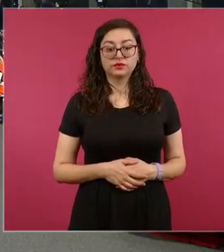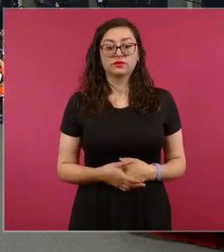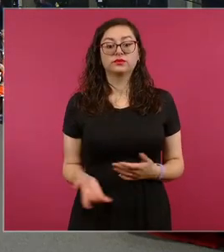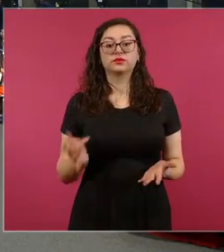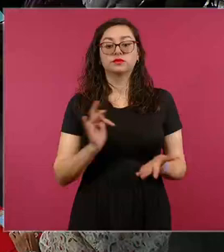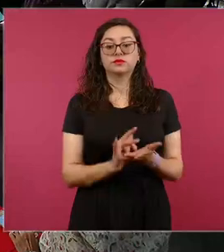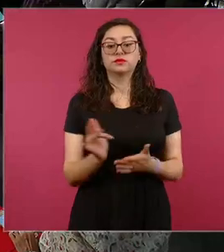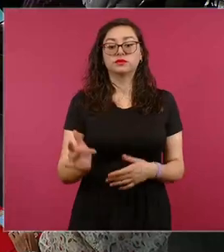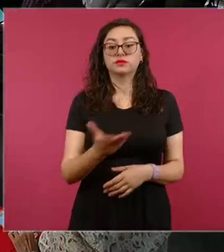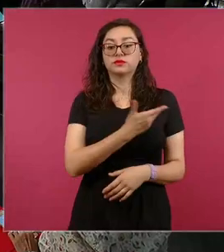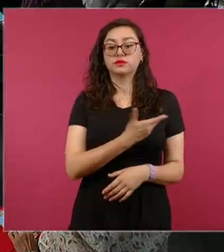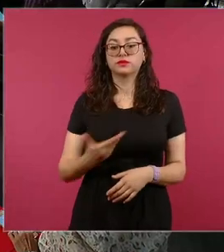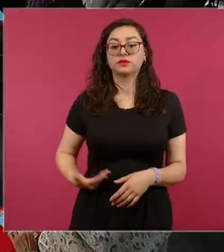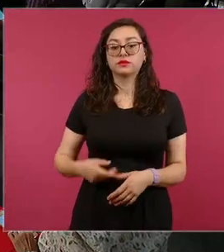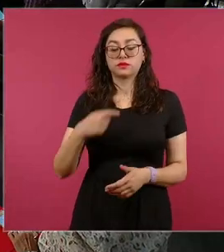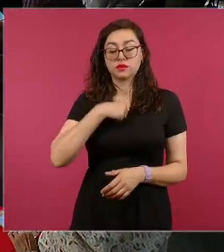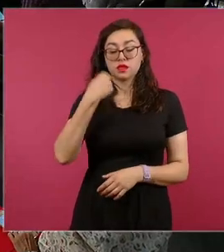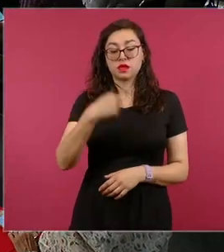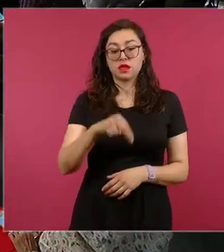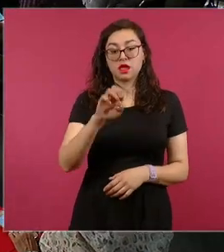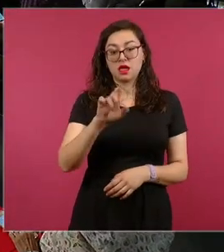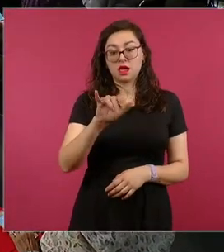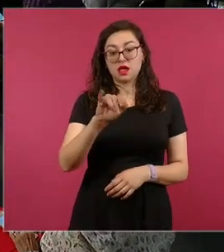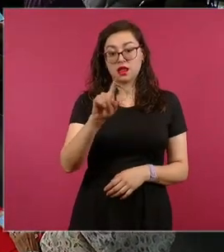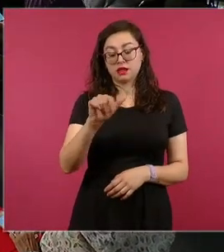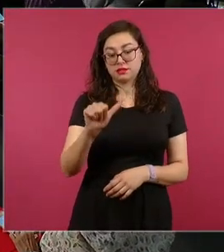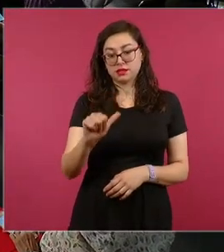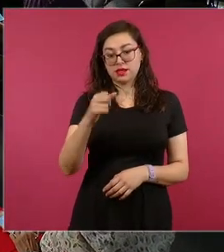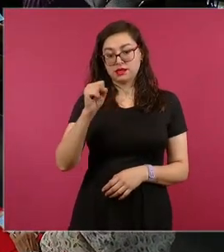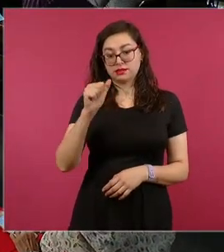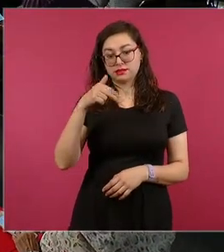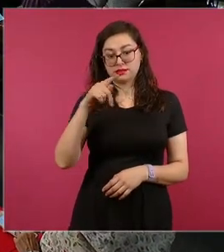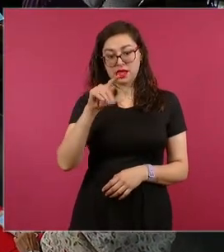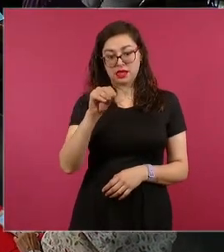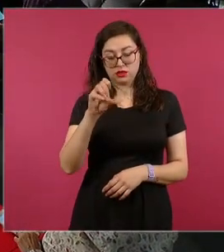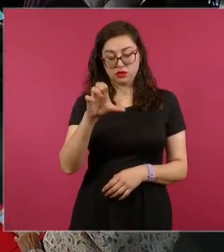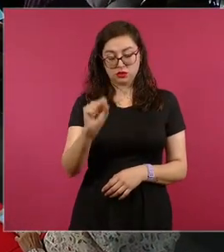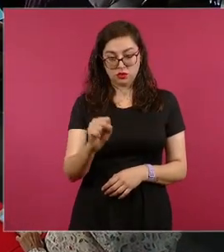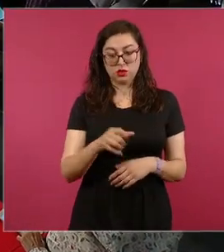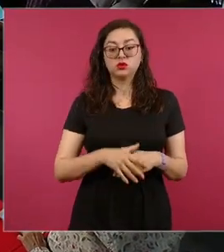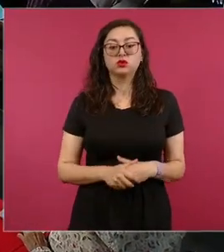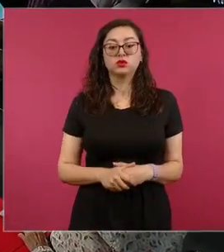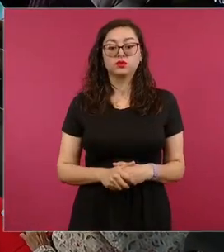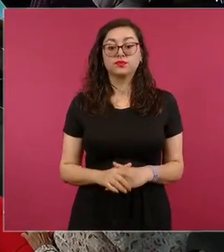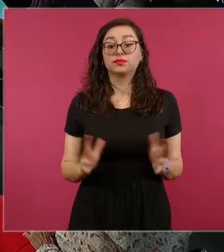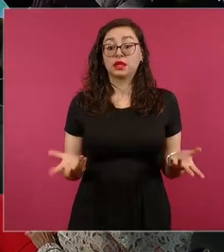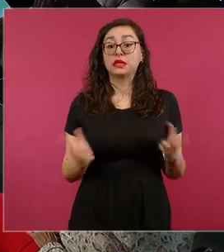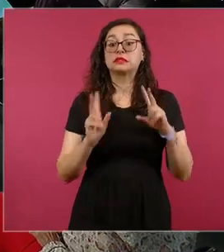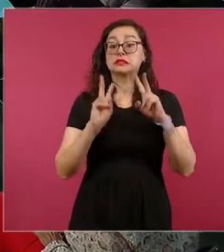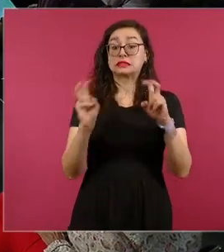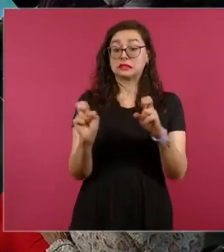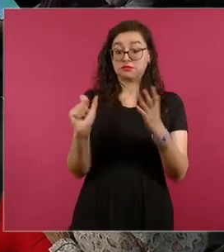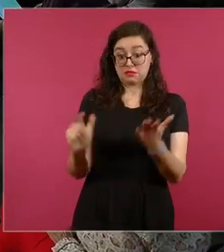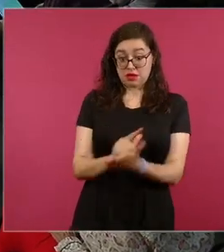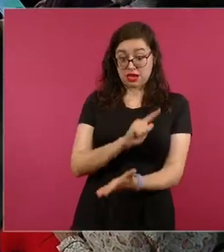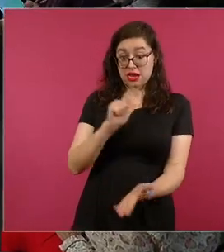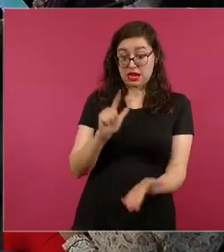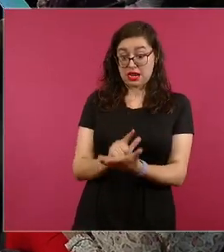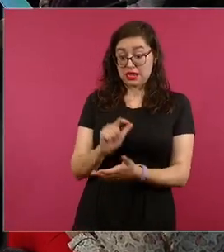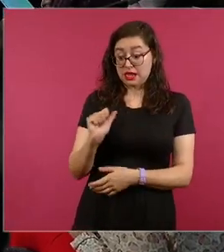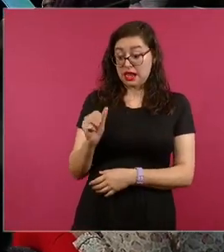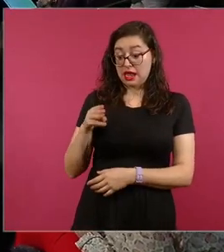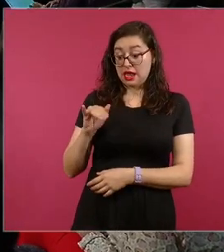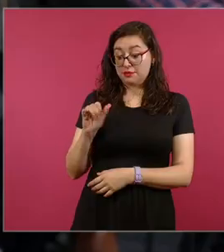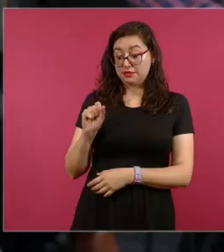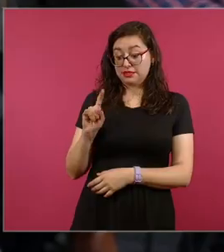gracias, señor presidente. Elisa Santos para el CABA MX. Regresando al tema de la ley de amnistía, ¿es únicamente para